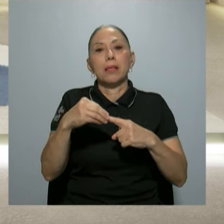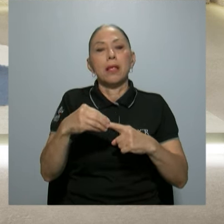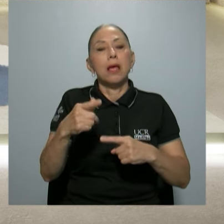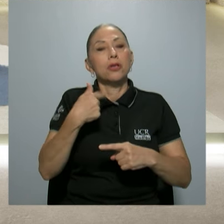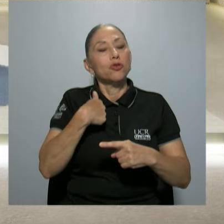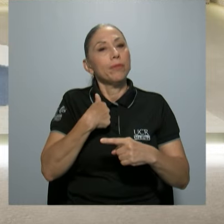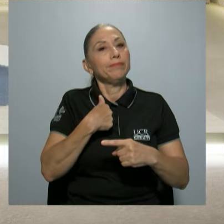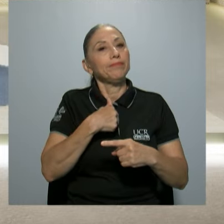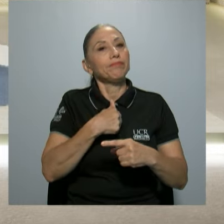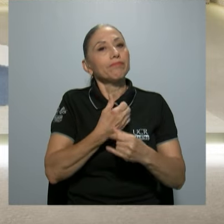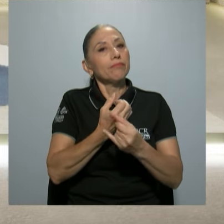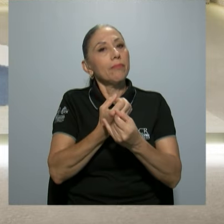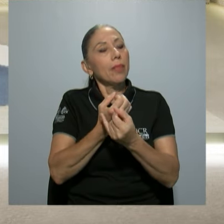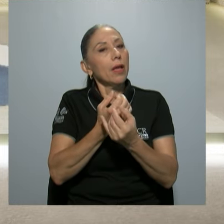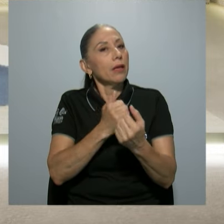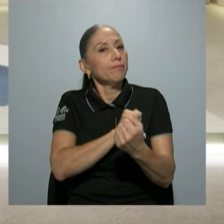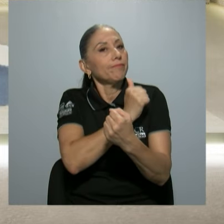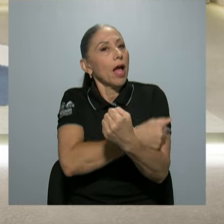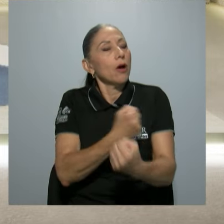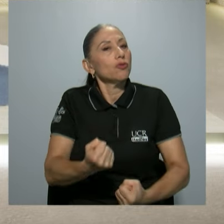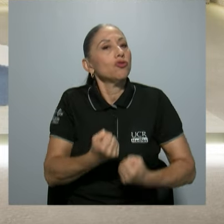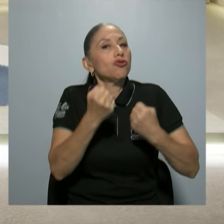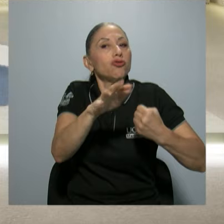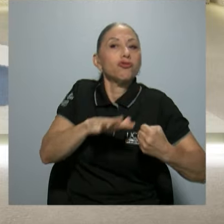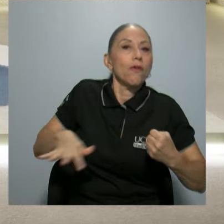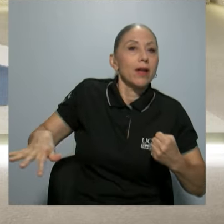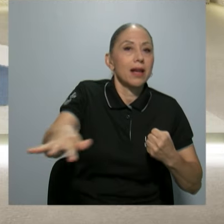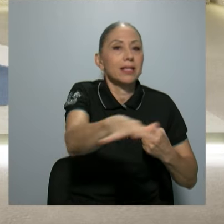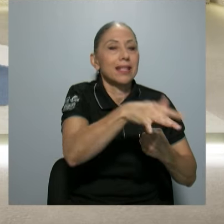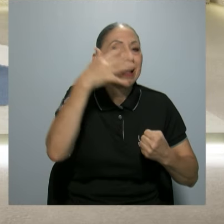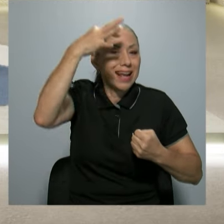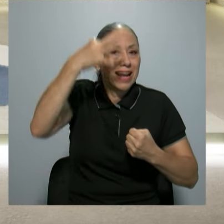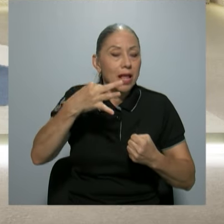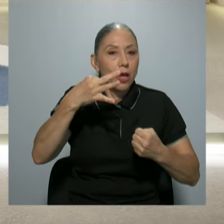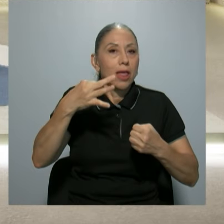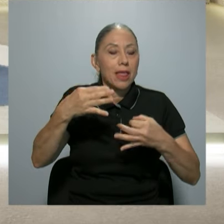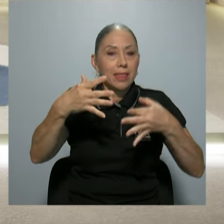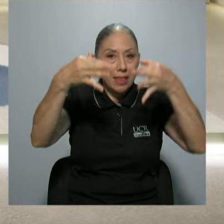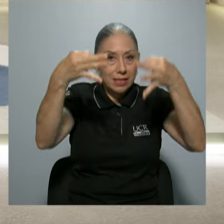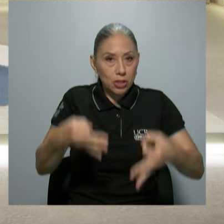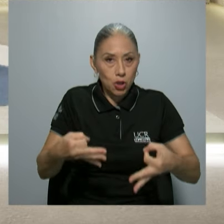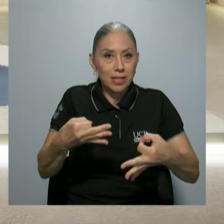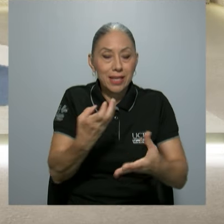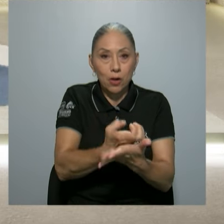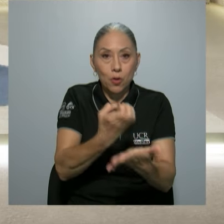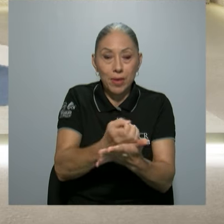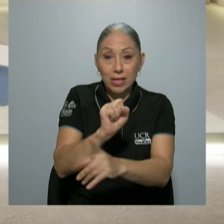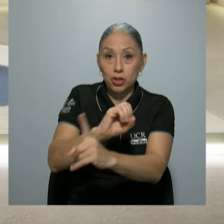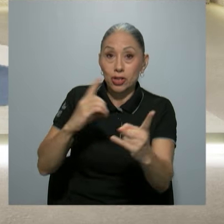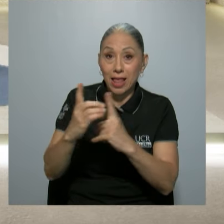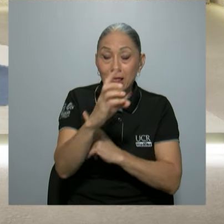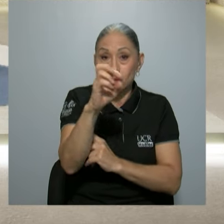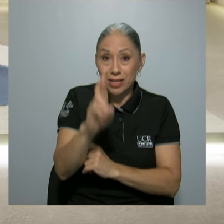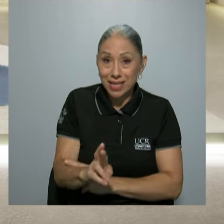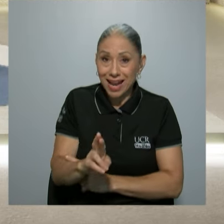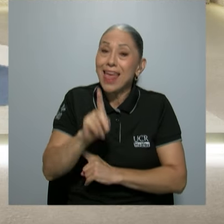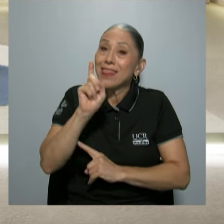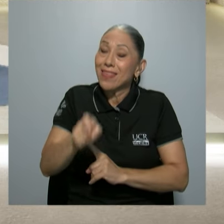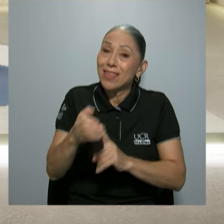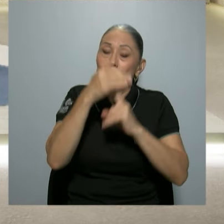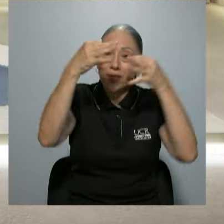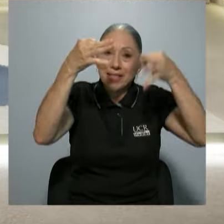soberanista y creo que las decisiones de la economía y de la sociedad costarricense deben ser decisiones que se tomen en